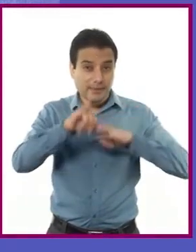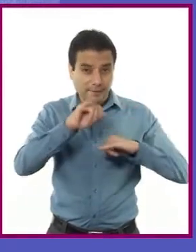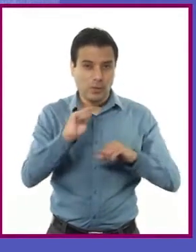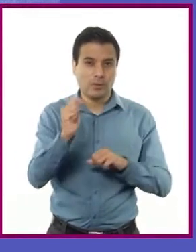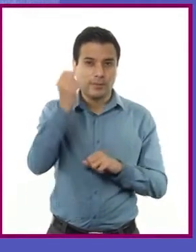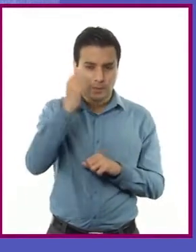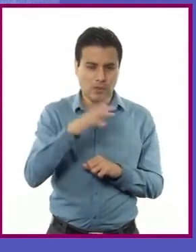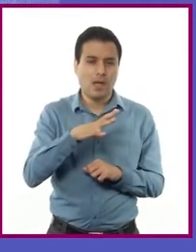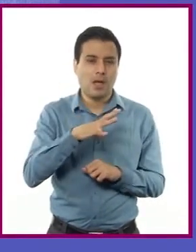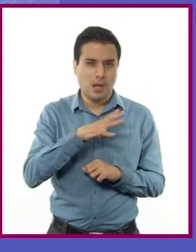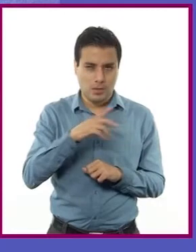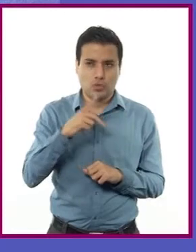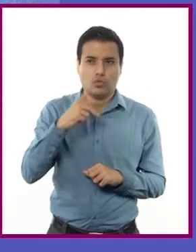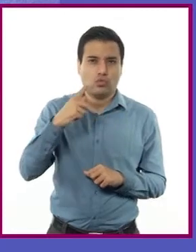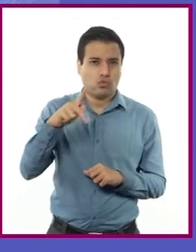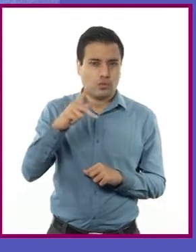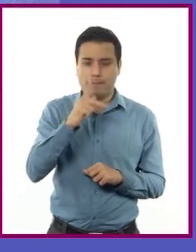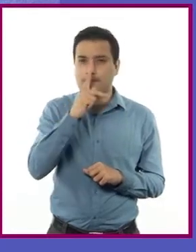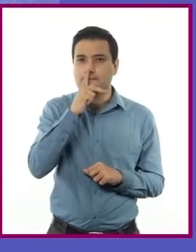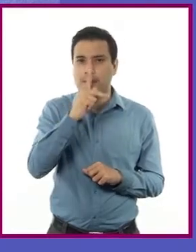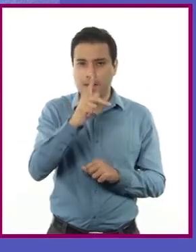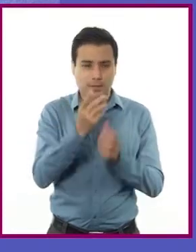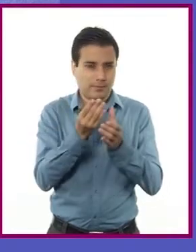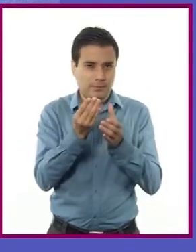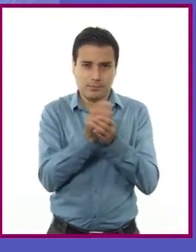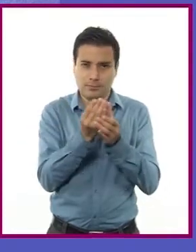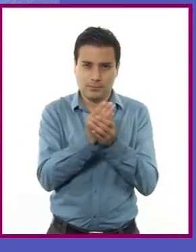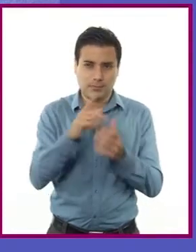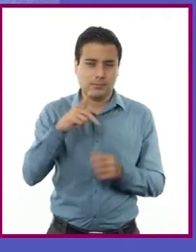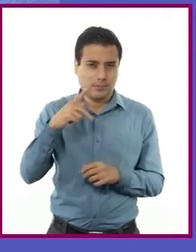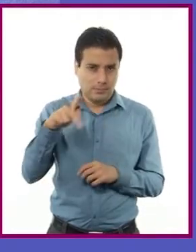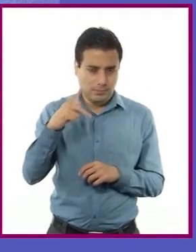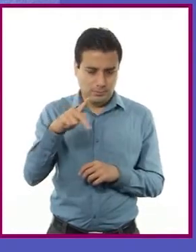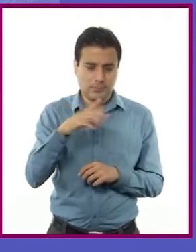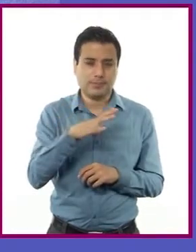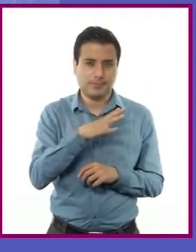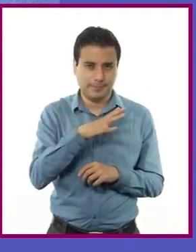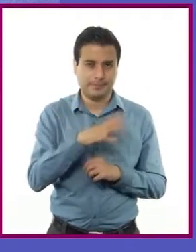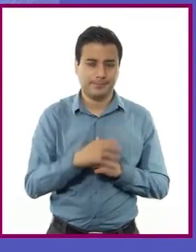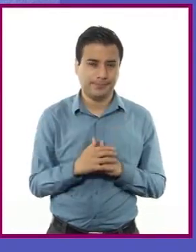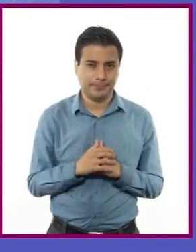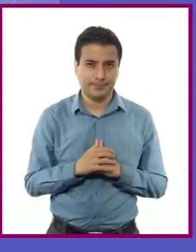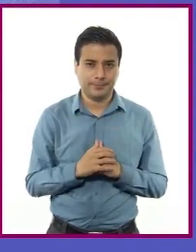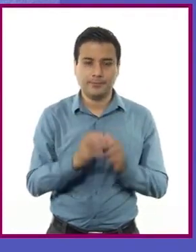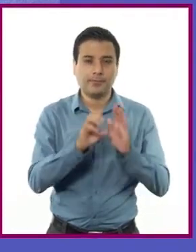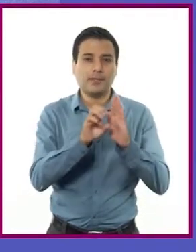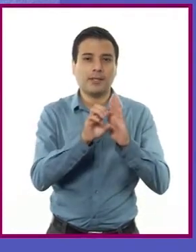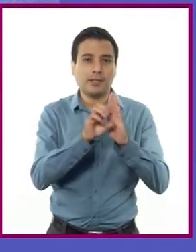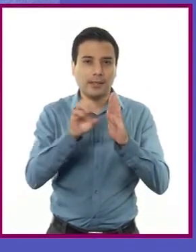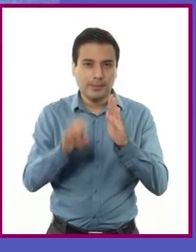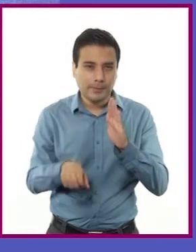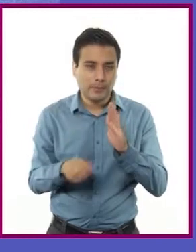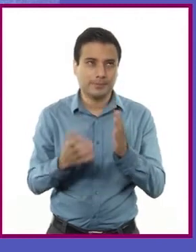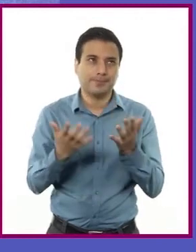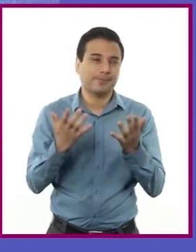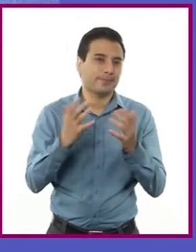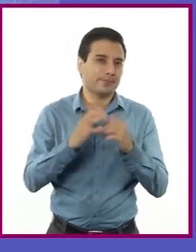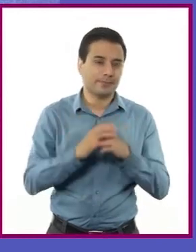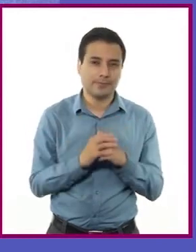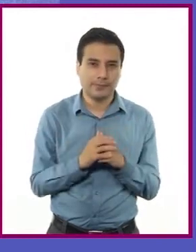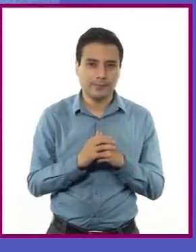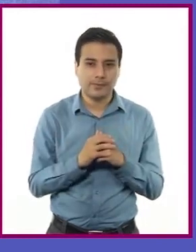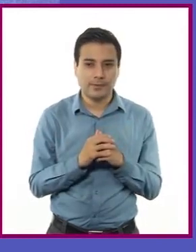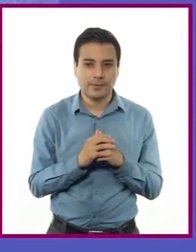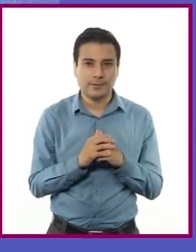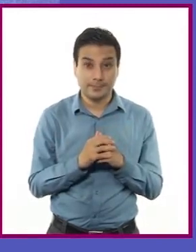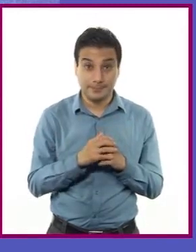empleamos un vocabulario en función del campo de conocimiento que estemos tratando. Por ejemplo, si nos aproximáramos al campo